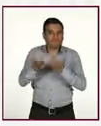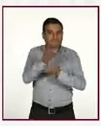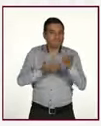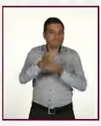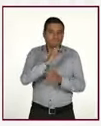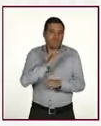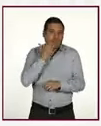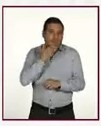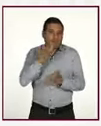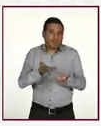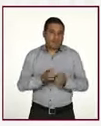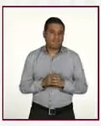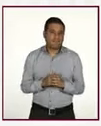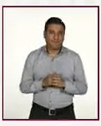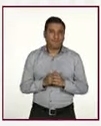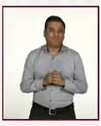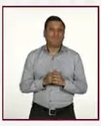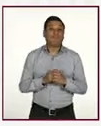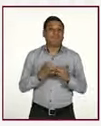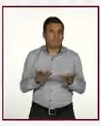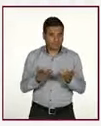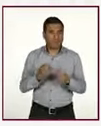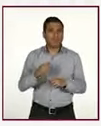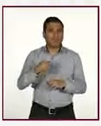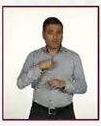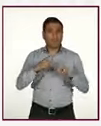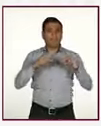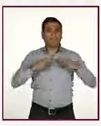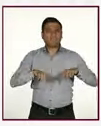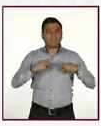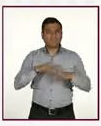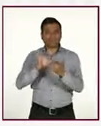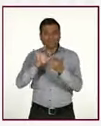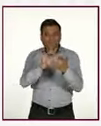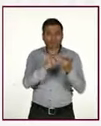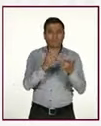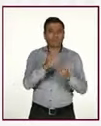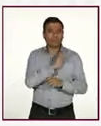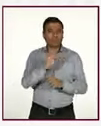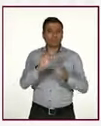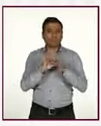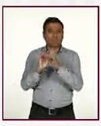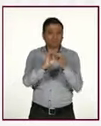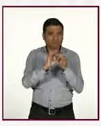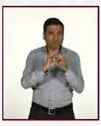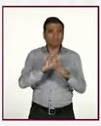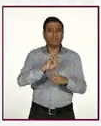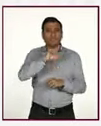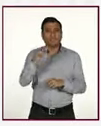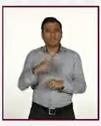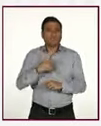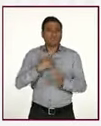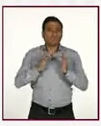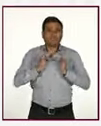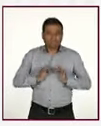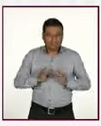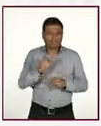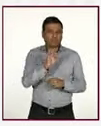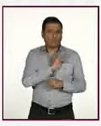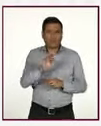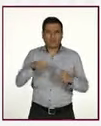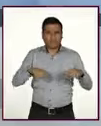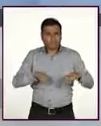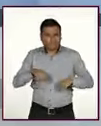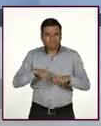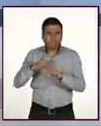este tejido social nos ayuda a confortarnos, a tener creatividad, a desarrollar ideas y a desarrollar acciones en torno